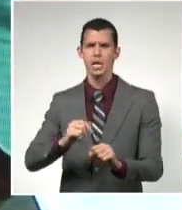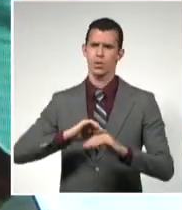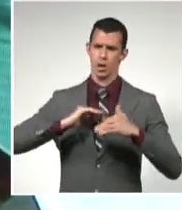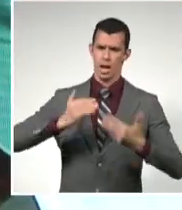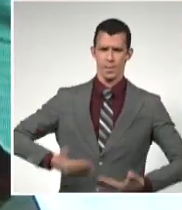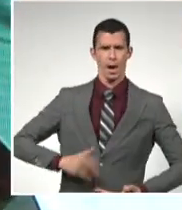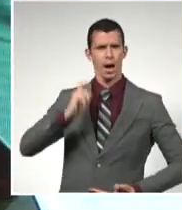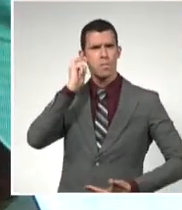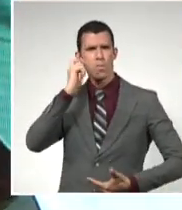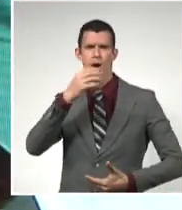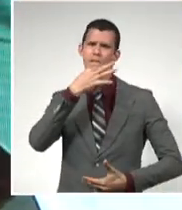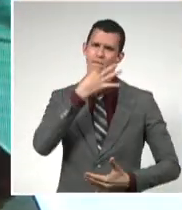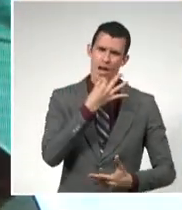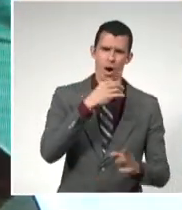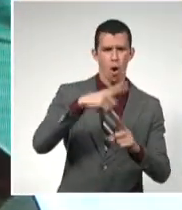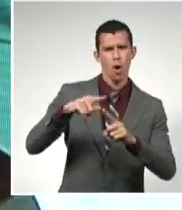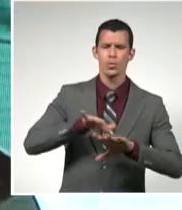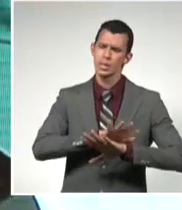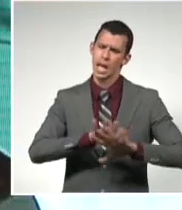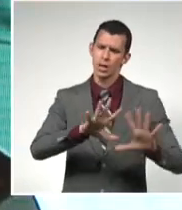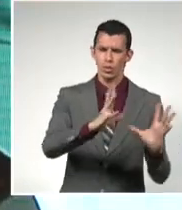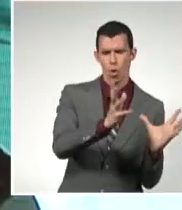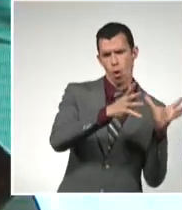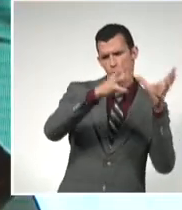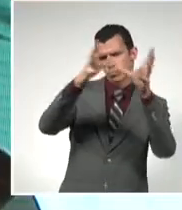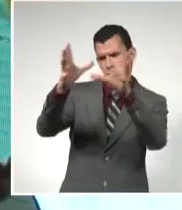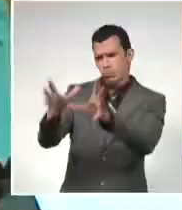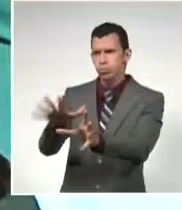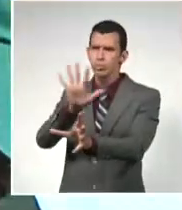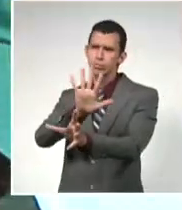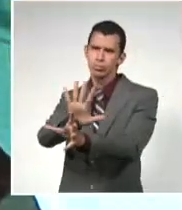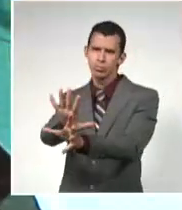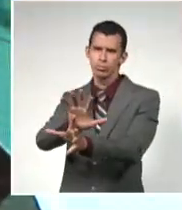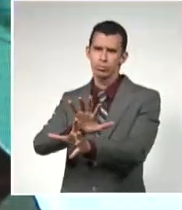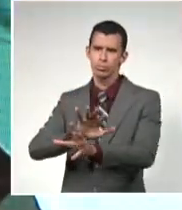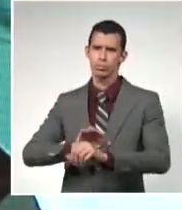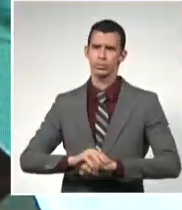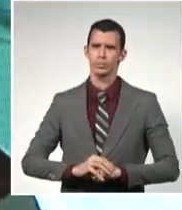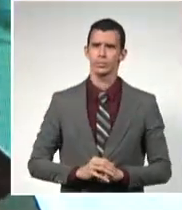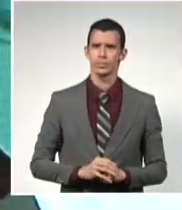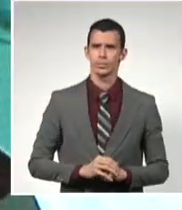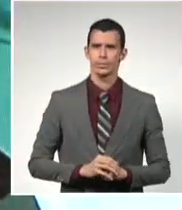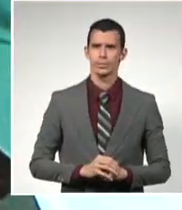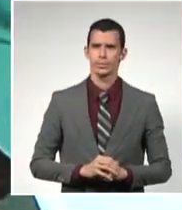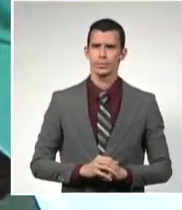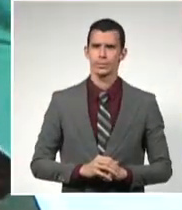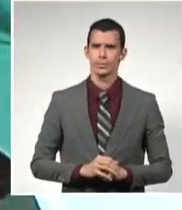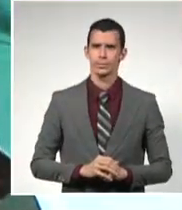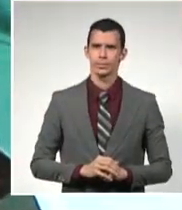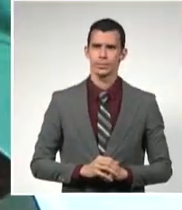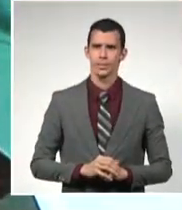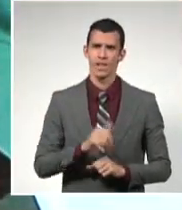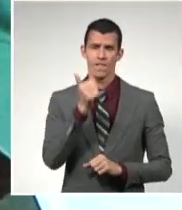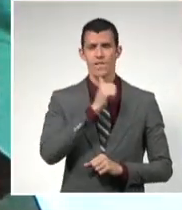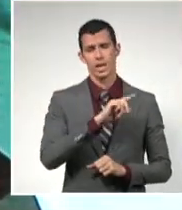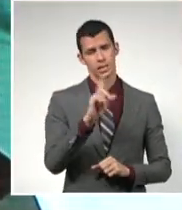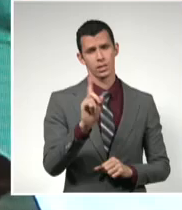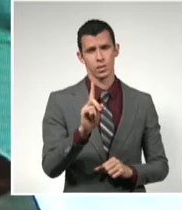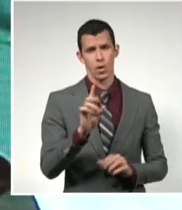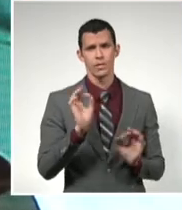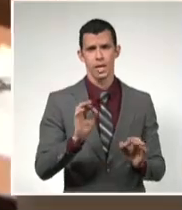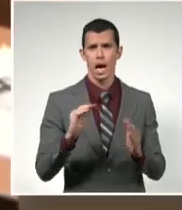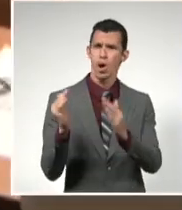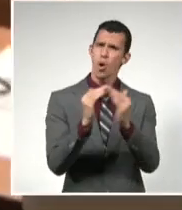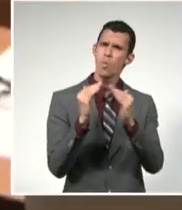embarazadas los ancianos protegidos el impacto que hemos tenido hasta ahora tenemos varias comunidades incomunicadas